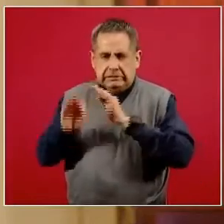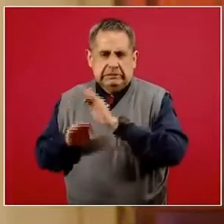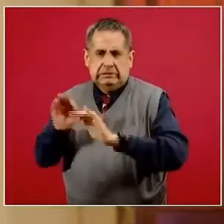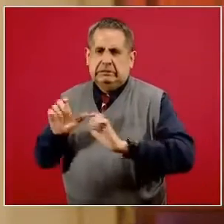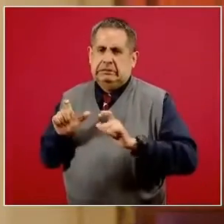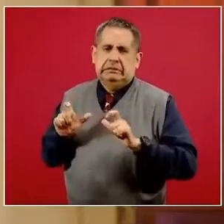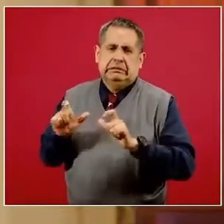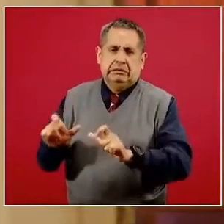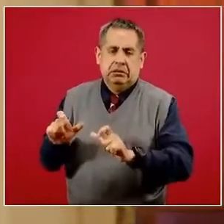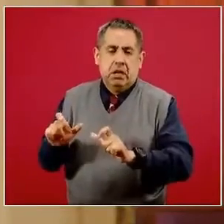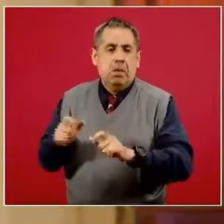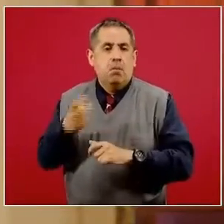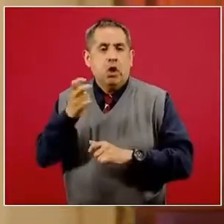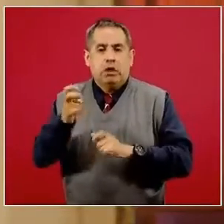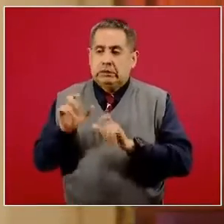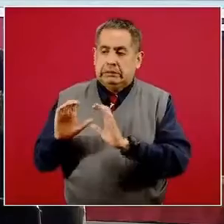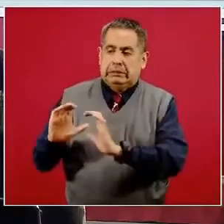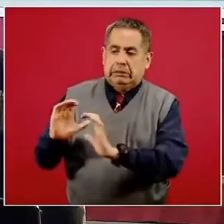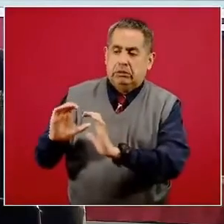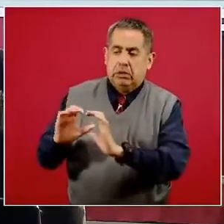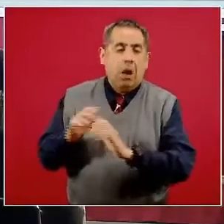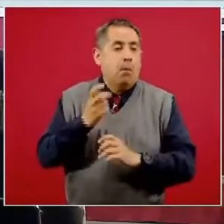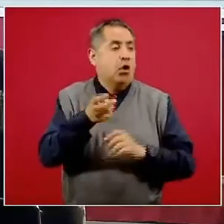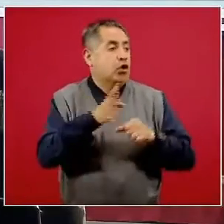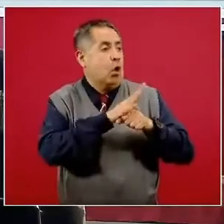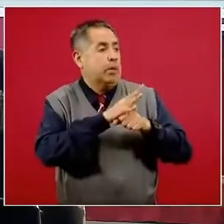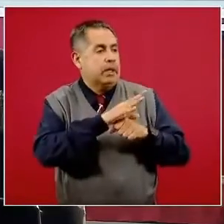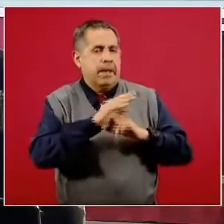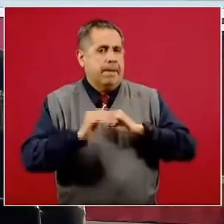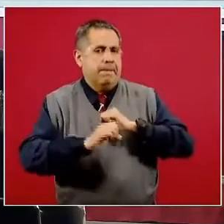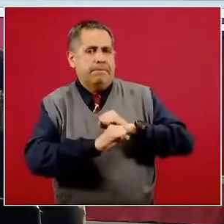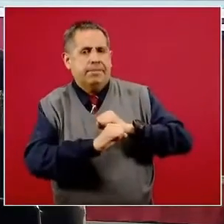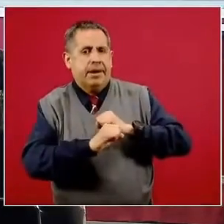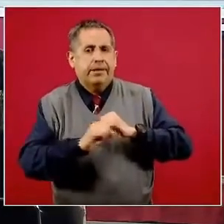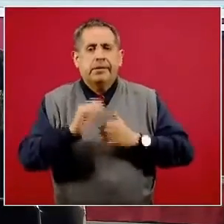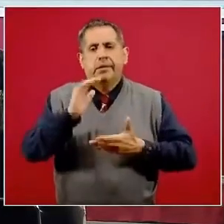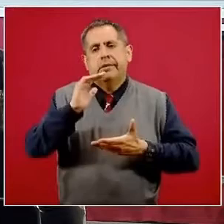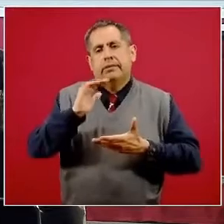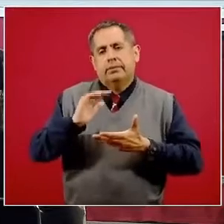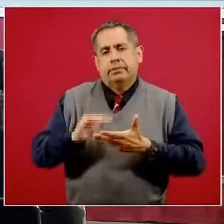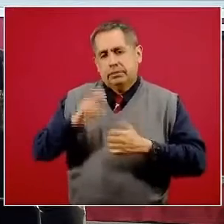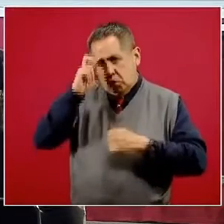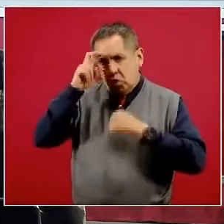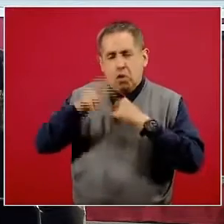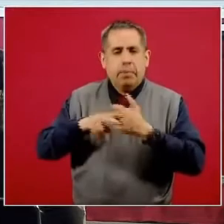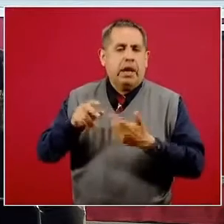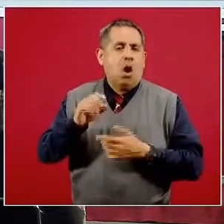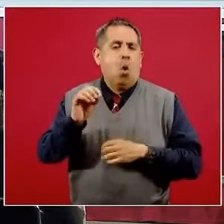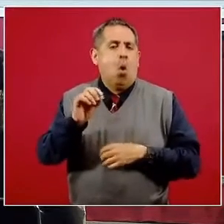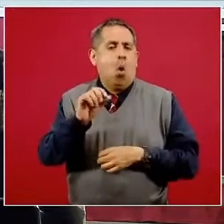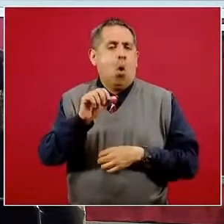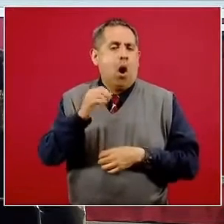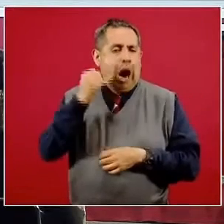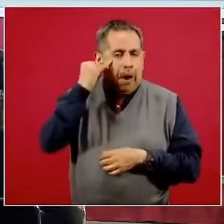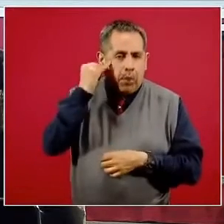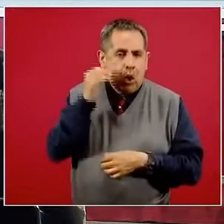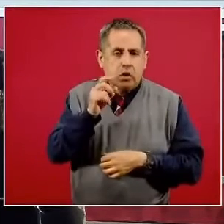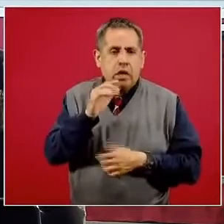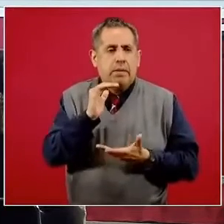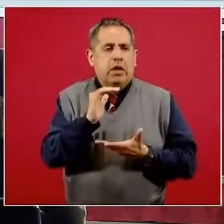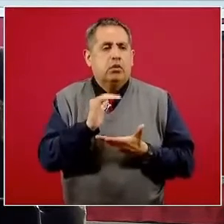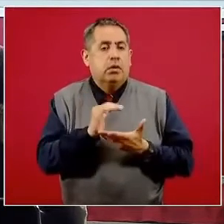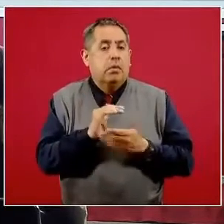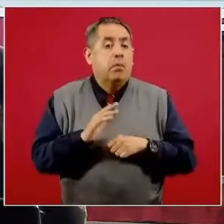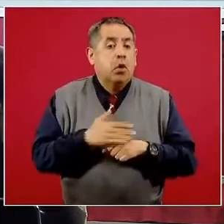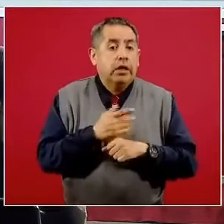hecho que la tasa de mortalidad por COVID-19 en países europeos o asiáticos como el Japón haya